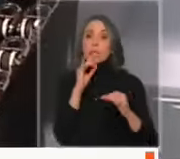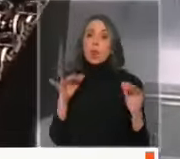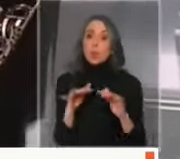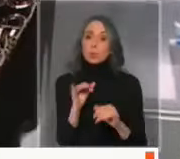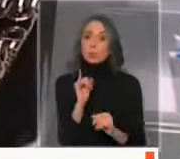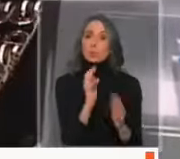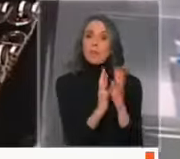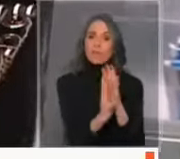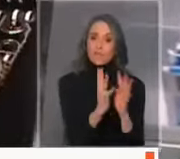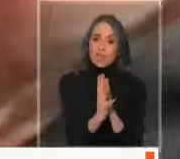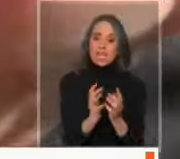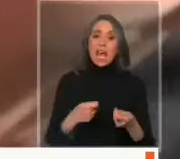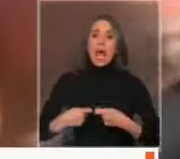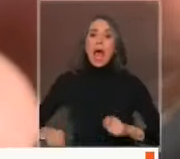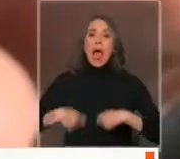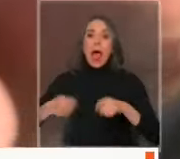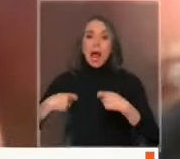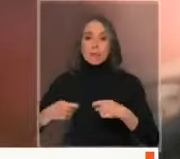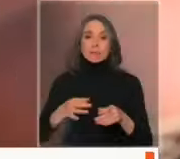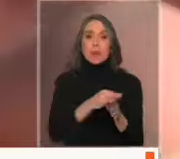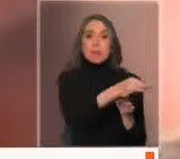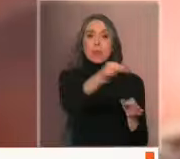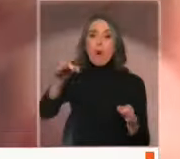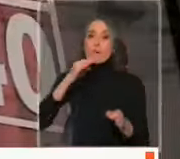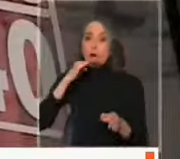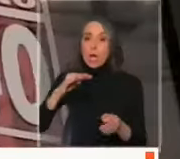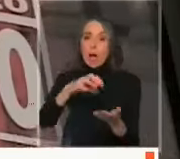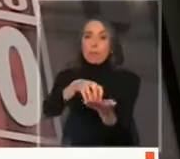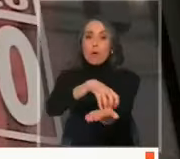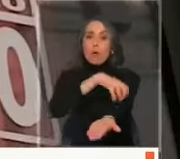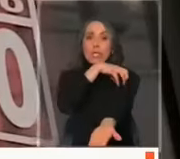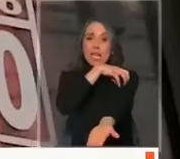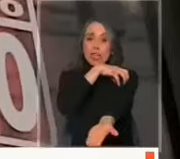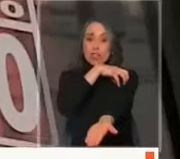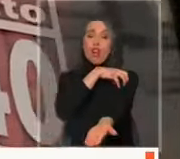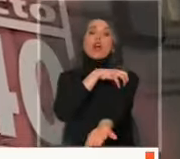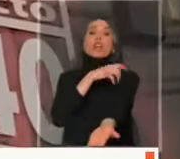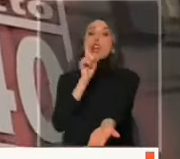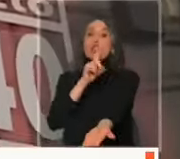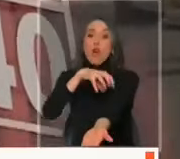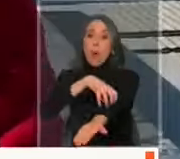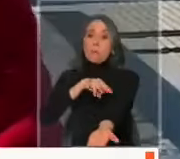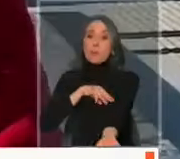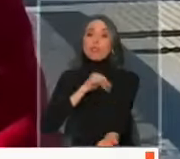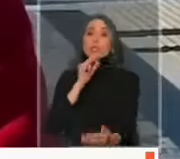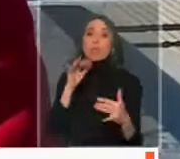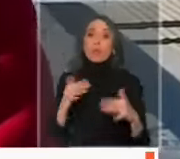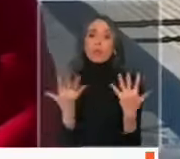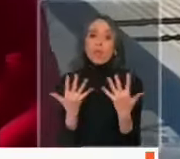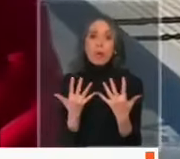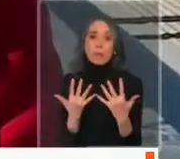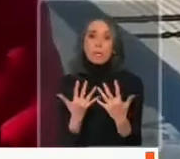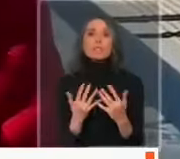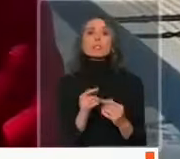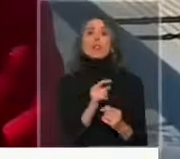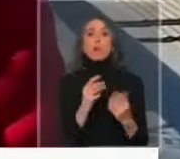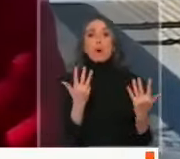en ferias, pequeños comercios, zonas rurales, otras regiones distintas a la metropolitana. Tendrían que